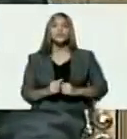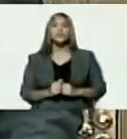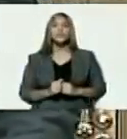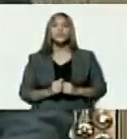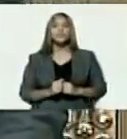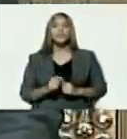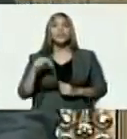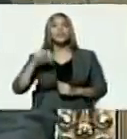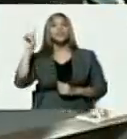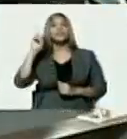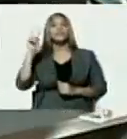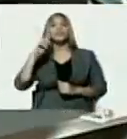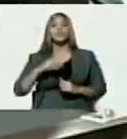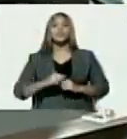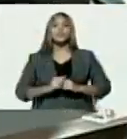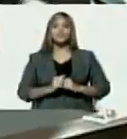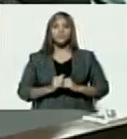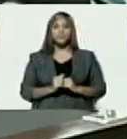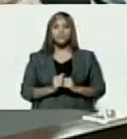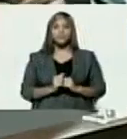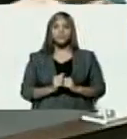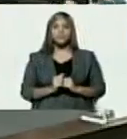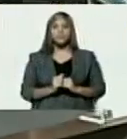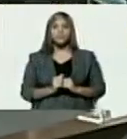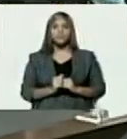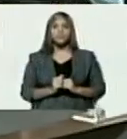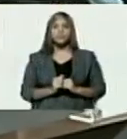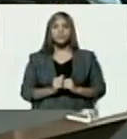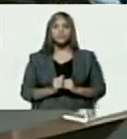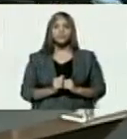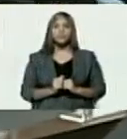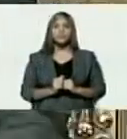la República Bolivariana de Venezuela.